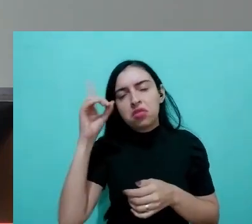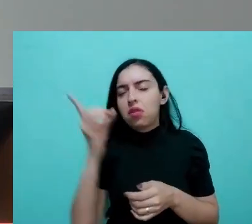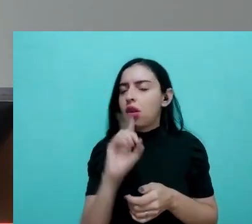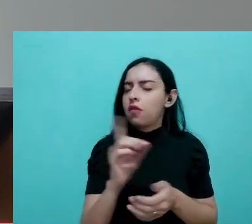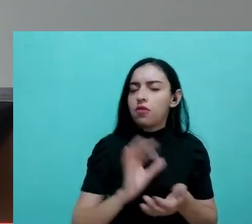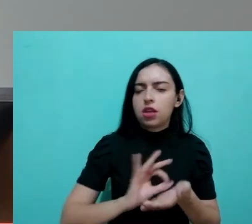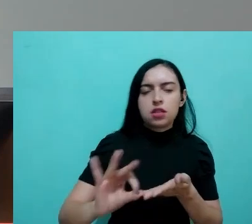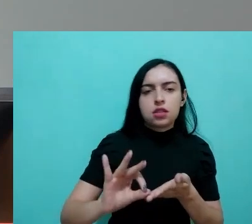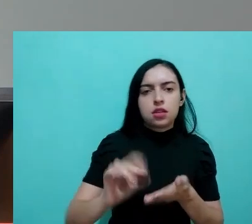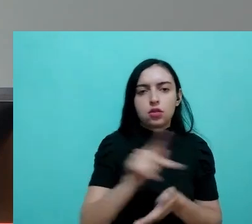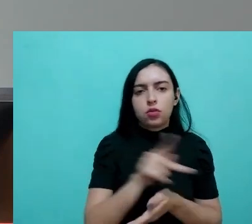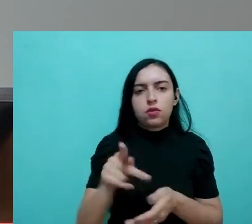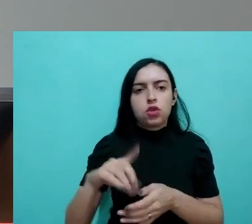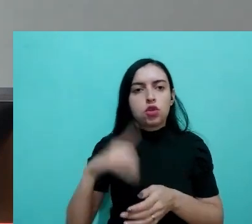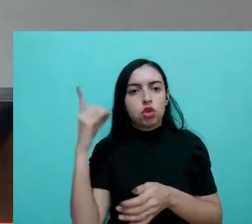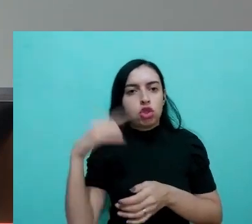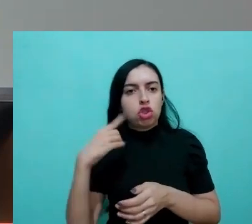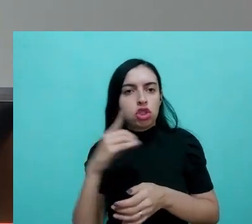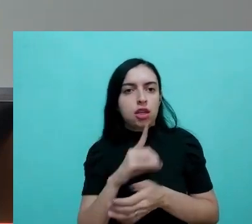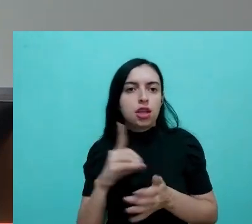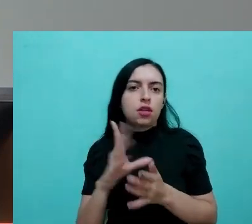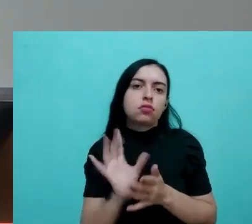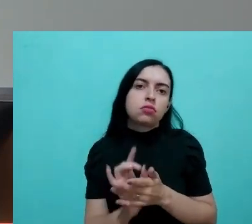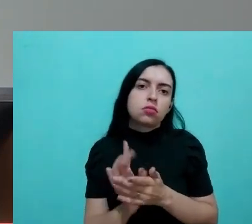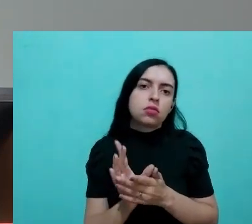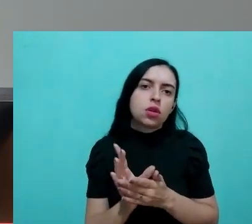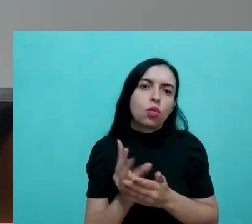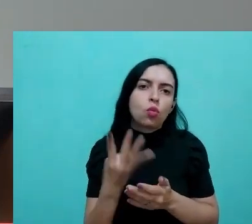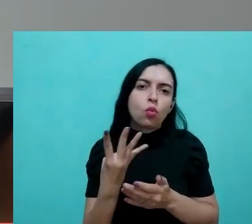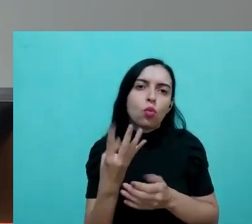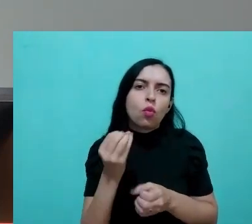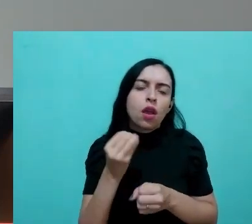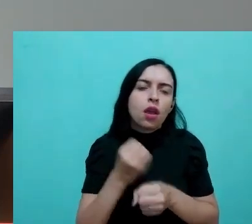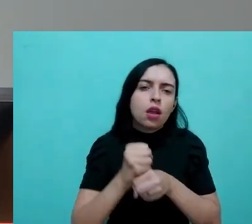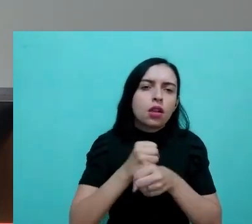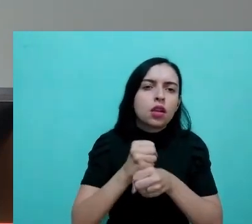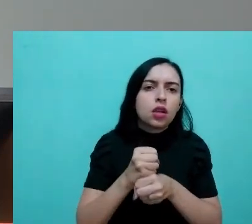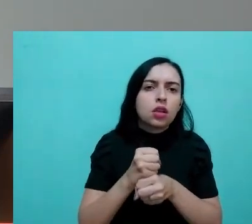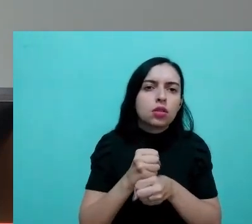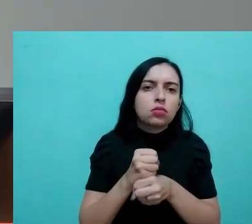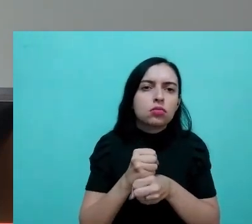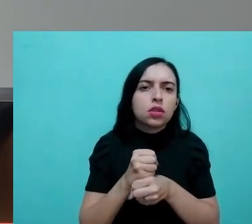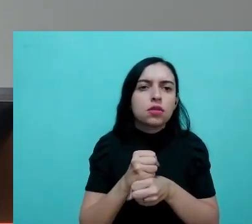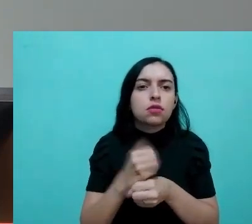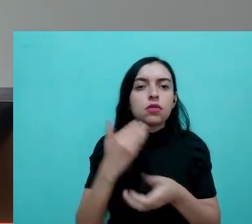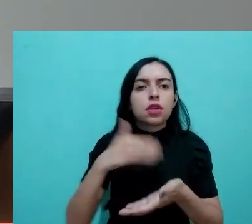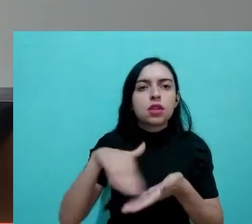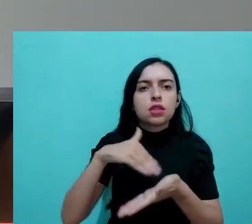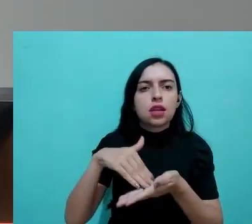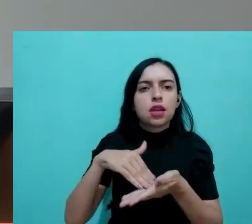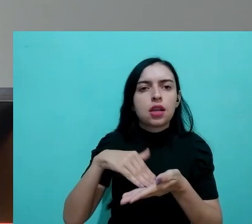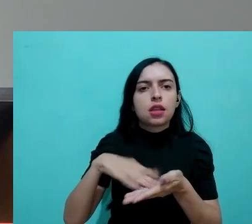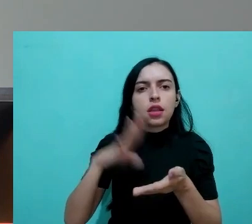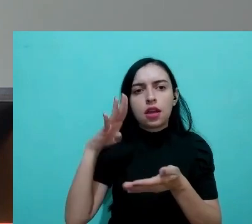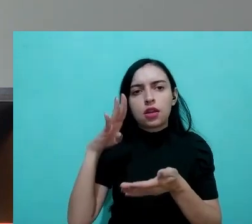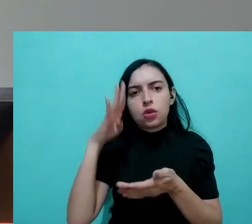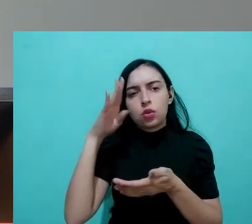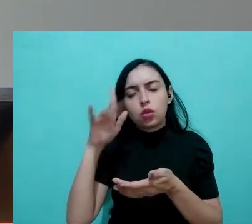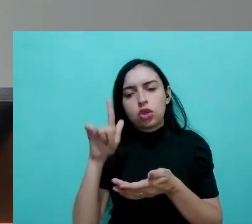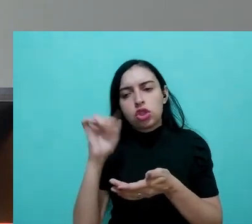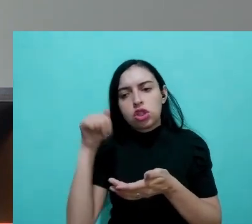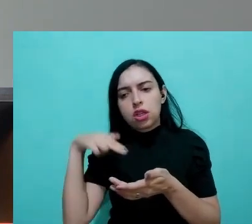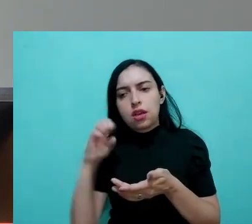Derecho, sino por el que durante 40 años fue el secretario general de la Cámara de